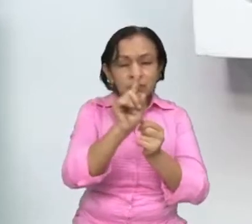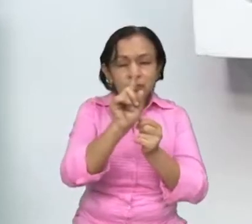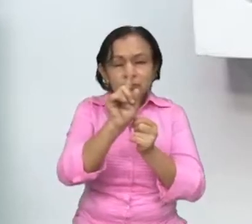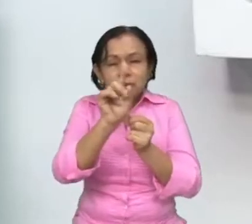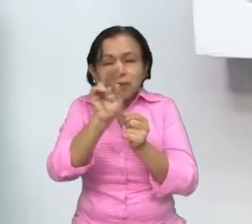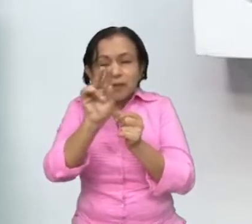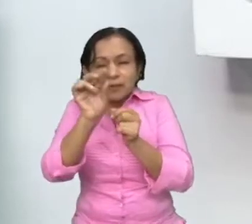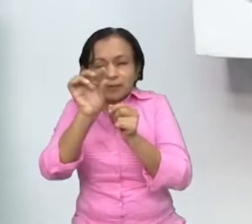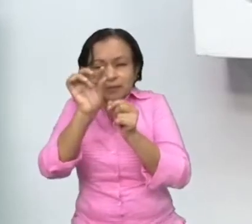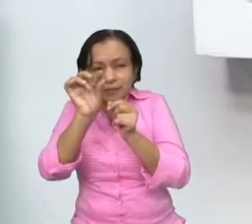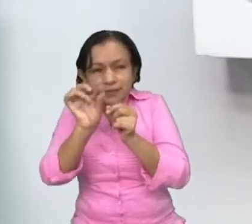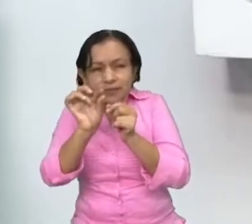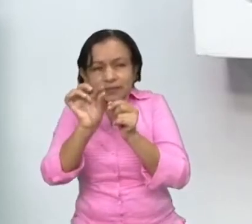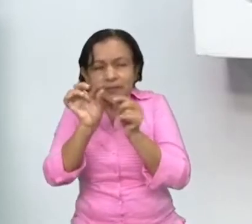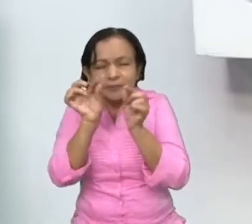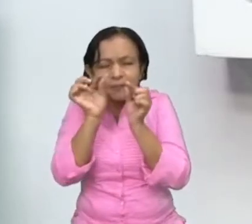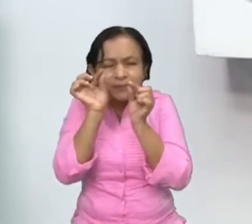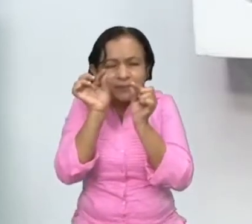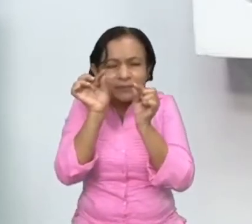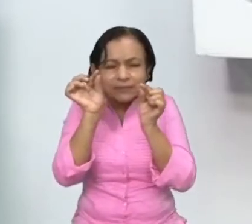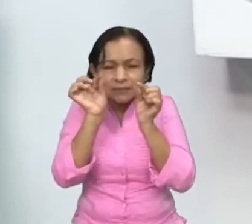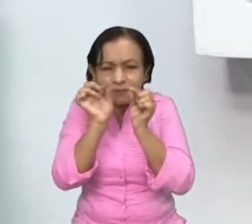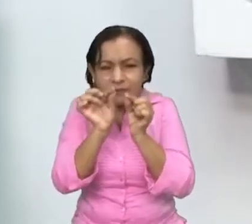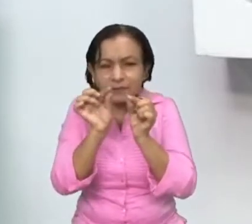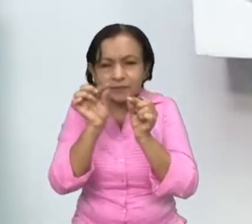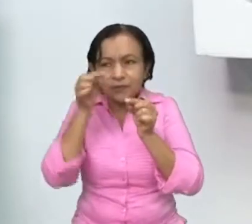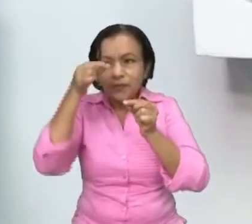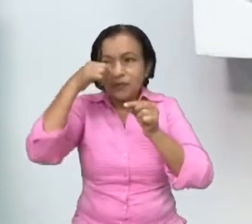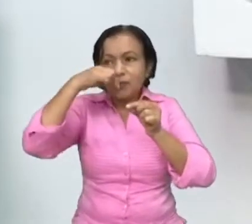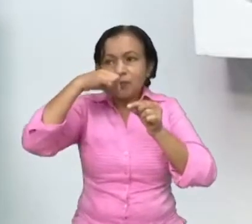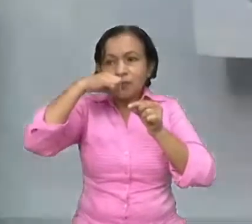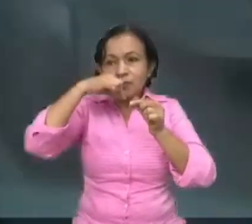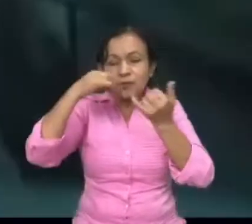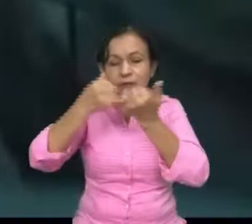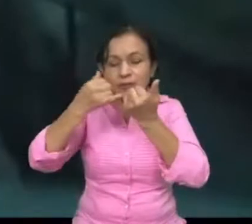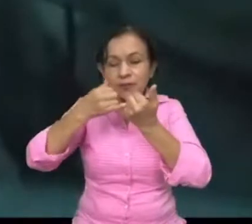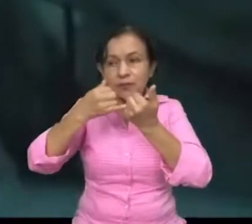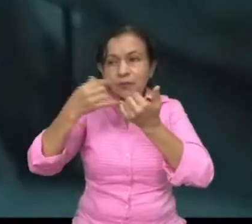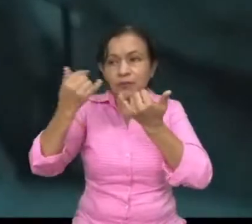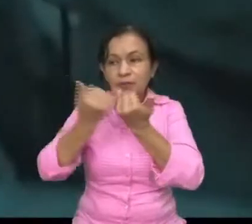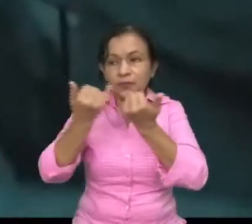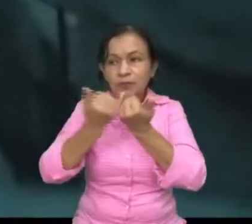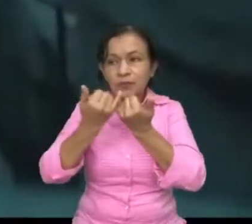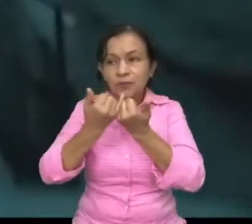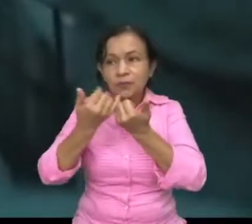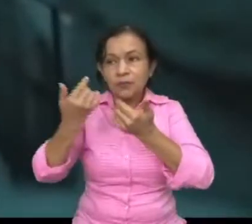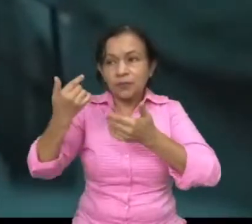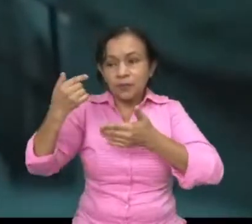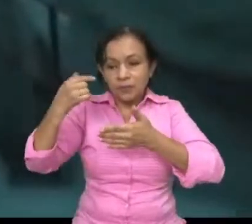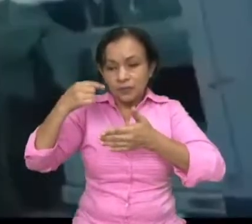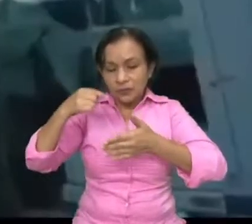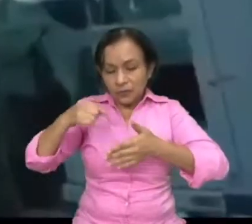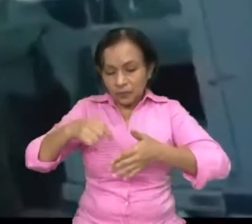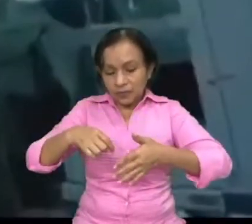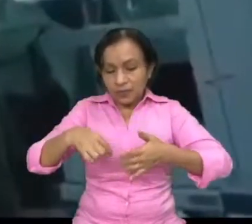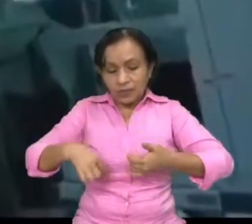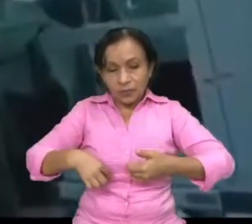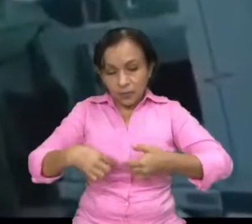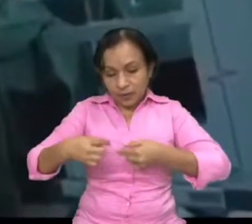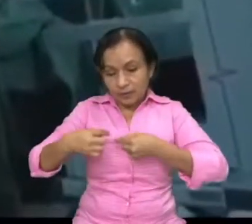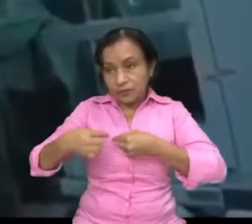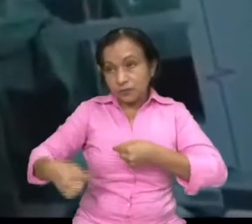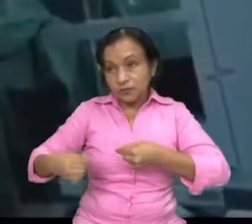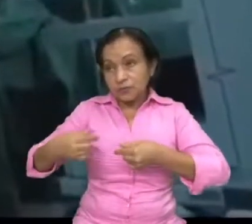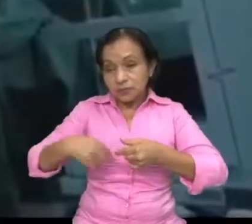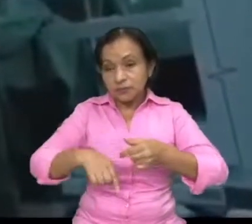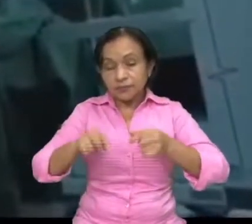a 2 milímetros, es decir, un grosor muy pequeño. Se introduce a través de la pared abdominal bajo anestesia local de la paciente. En este tipo de cirugía